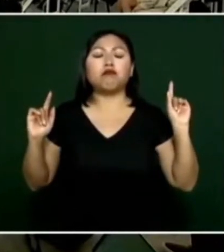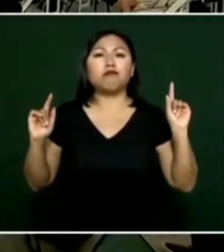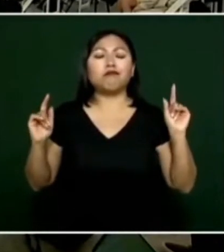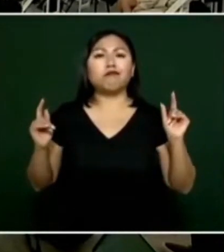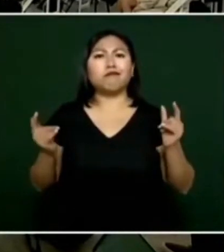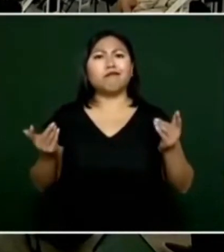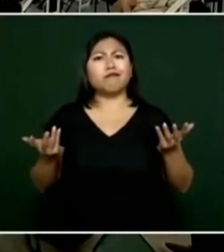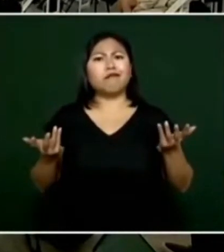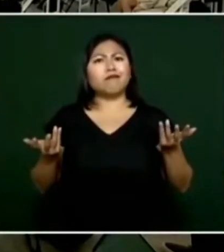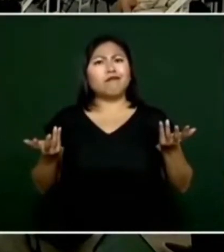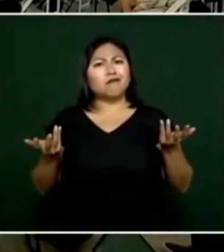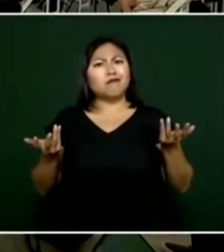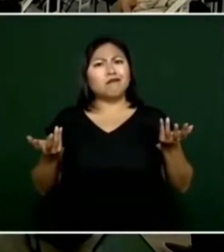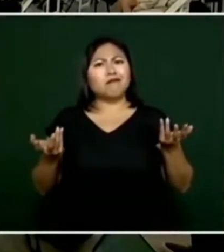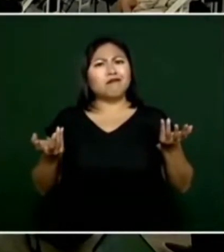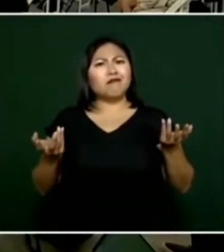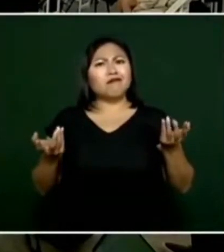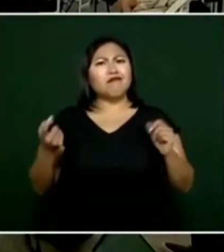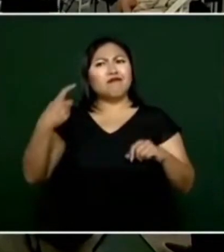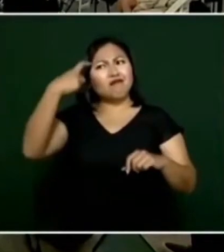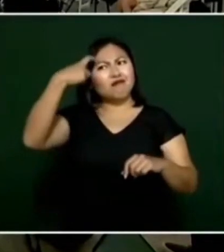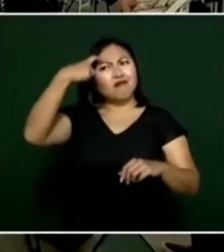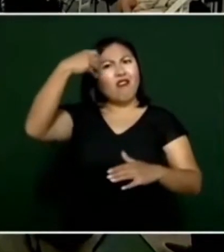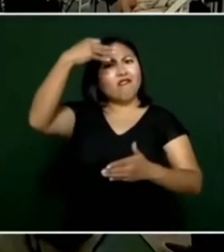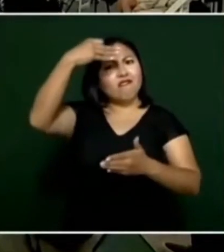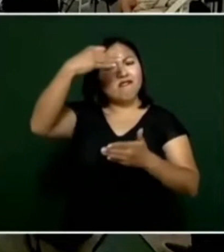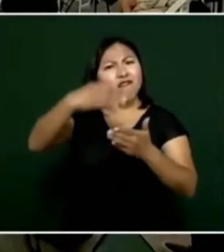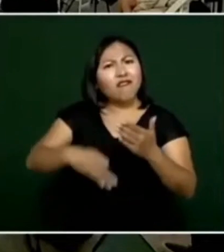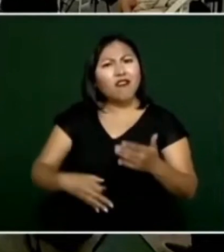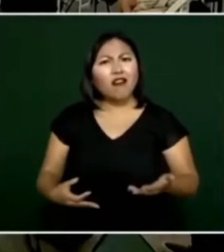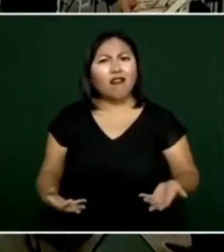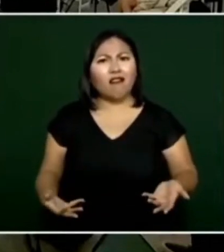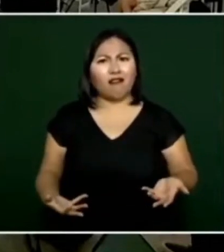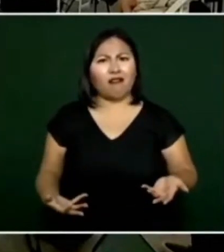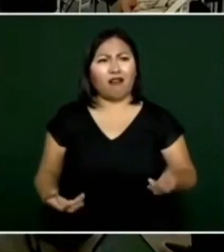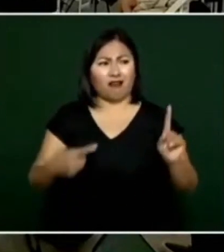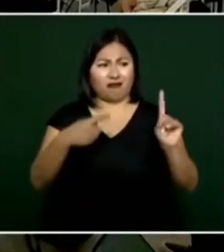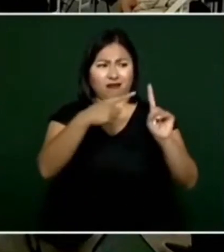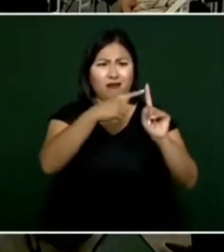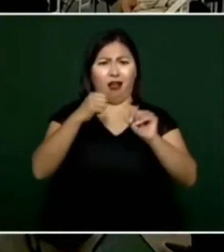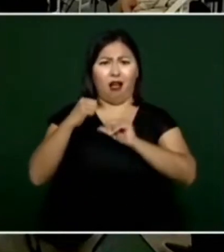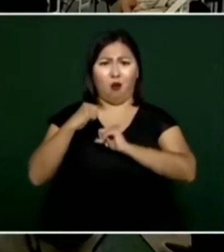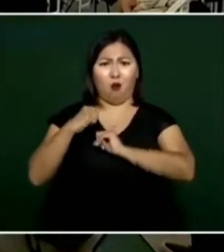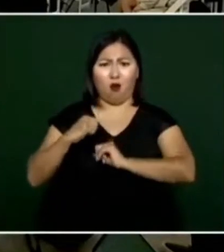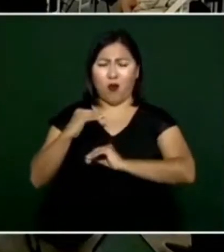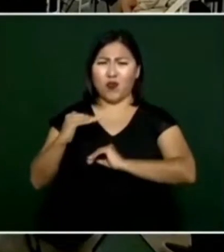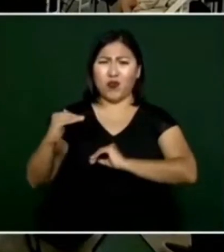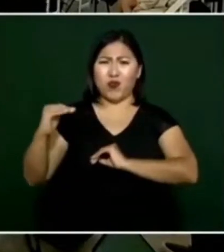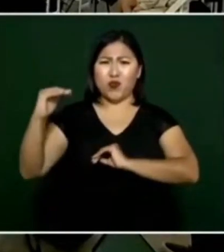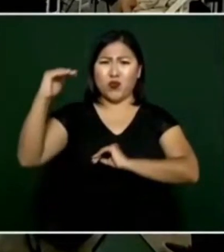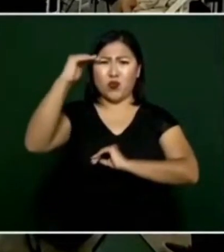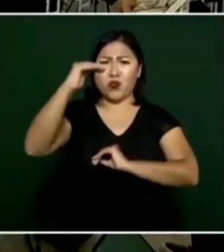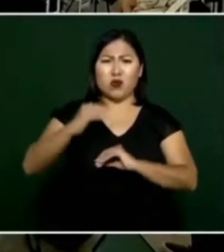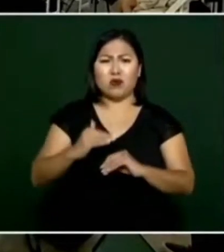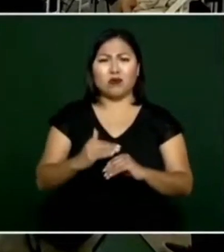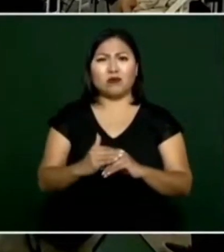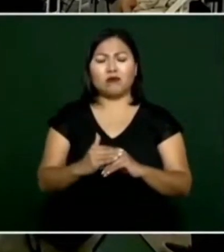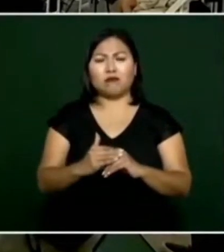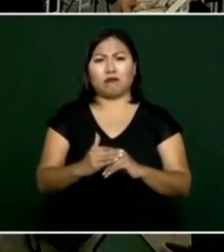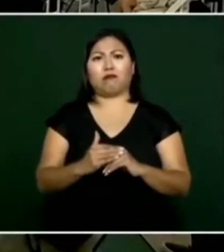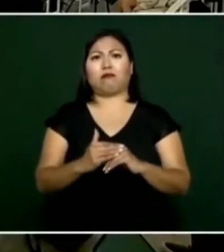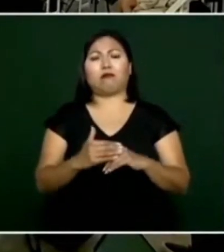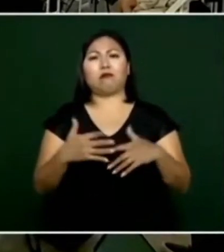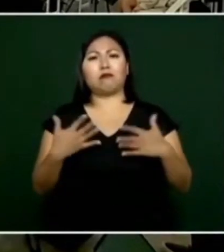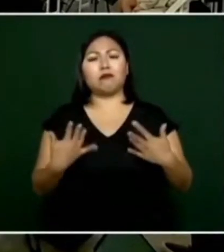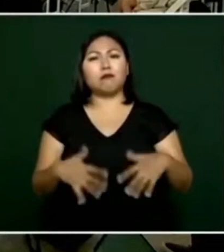qué criterio hay de una autoridad así. Estamos hablando